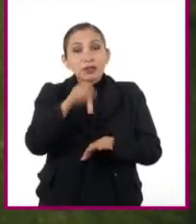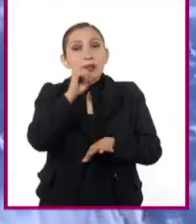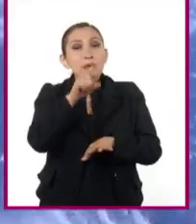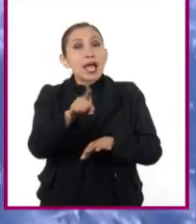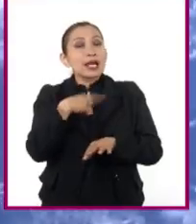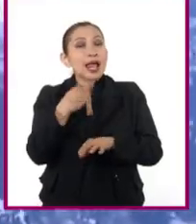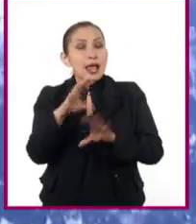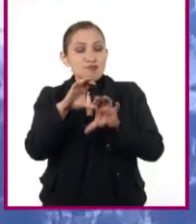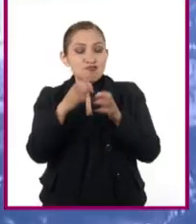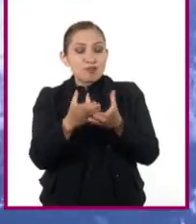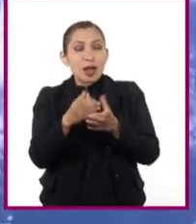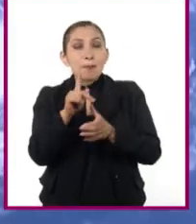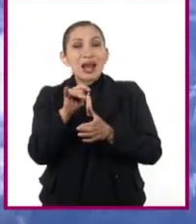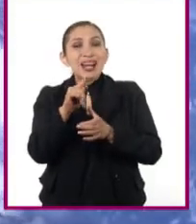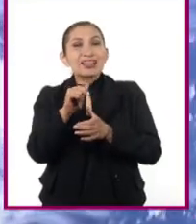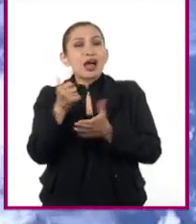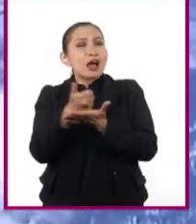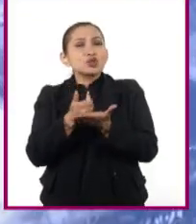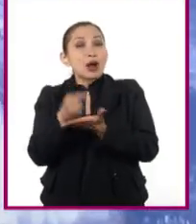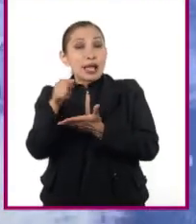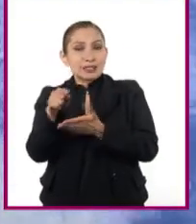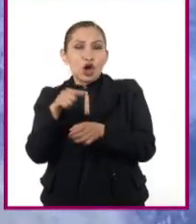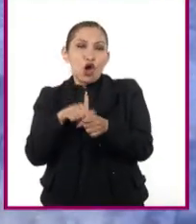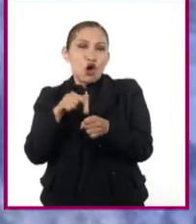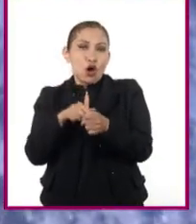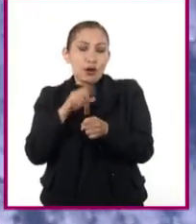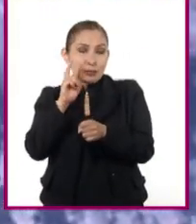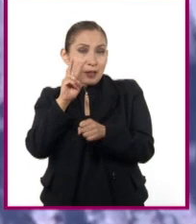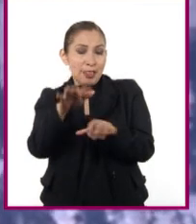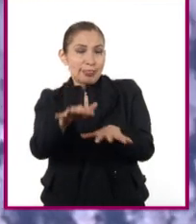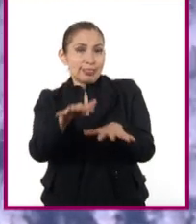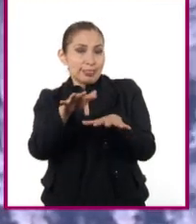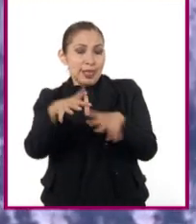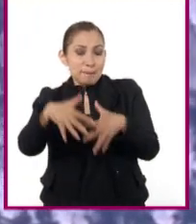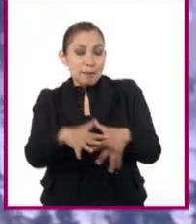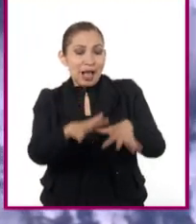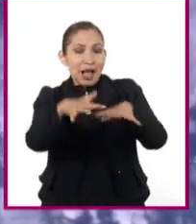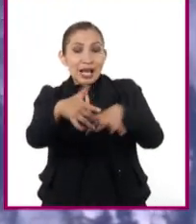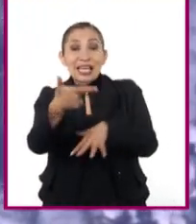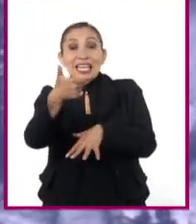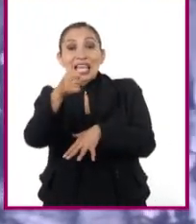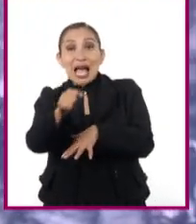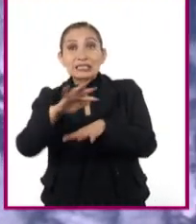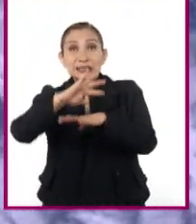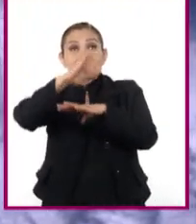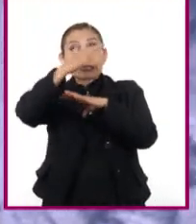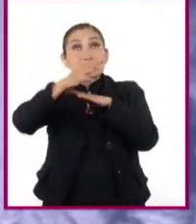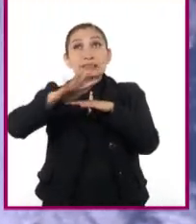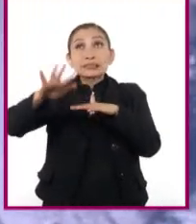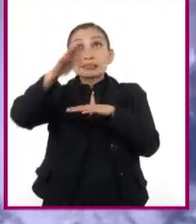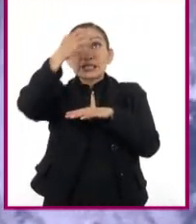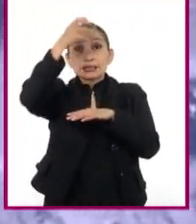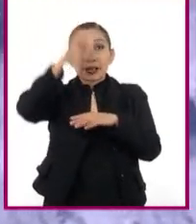le decimos el planeta azul, porque esa es la tonalidad que reflejan los océanos y los gases de la atmósfera.